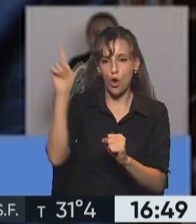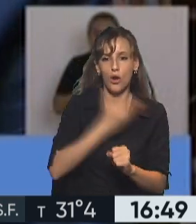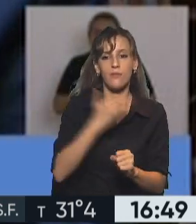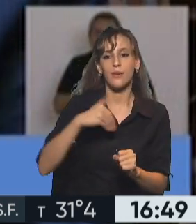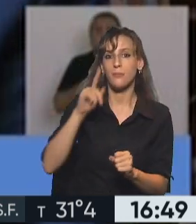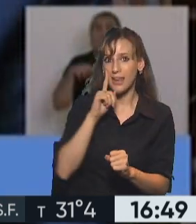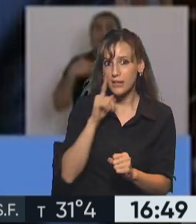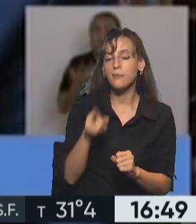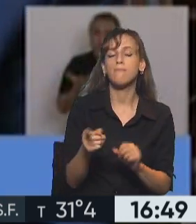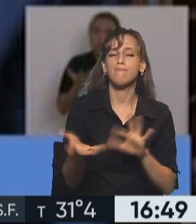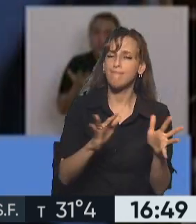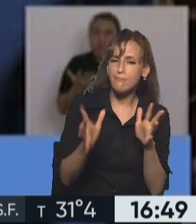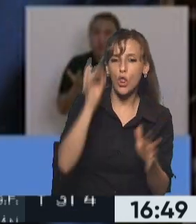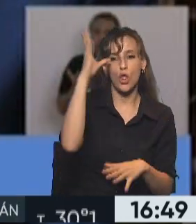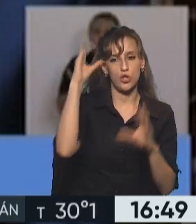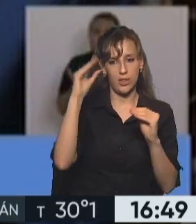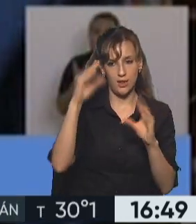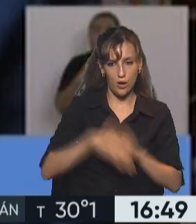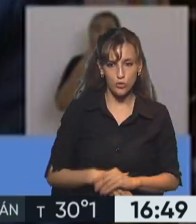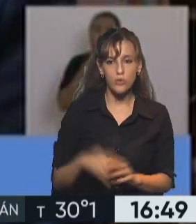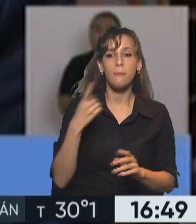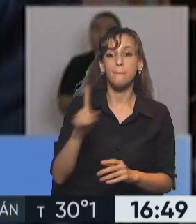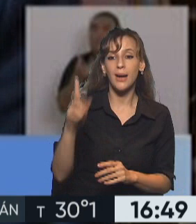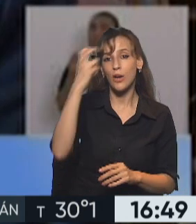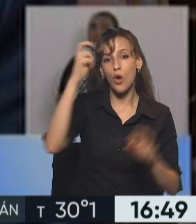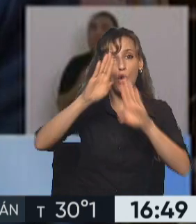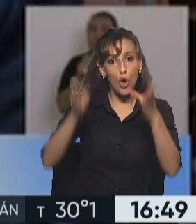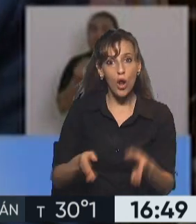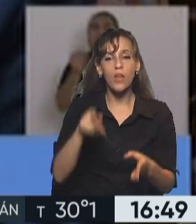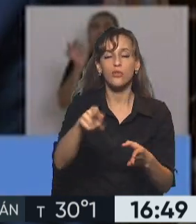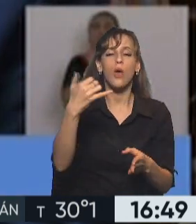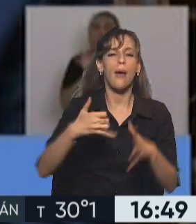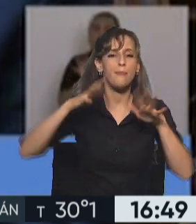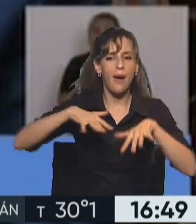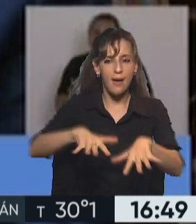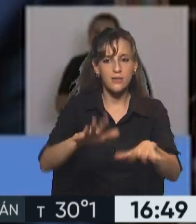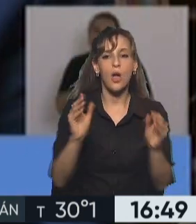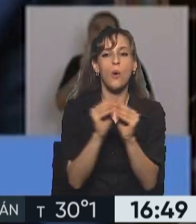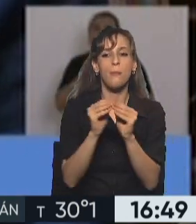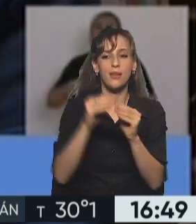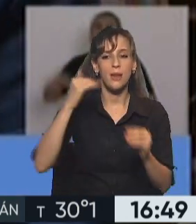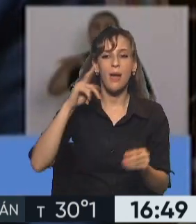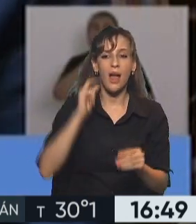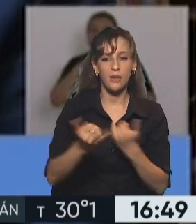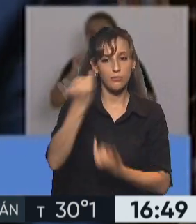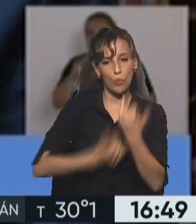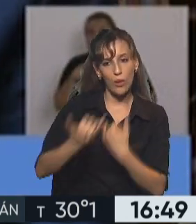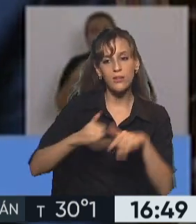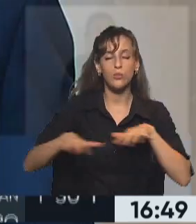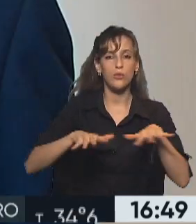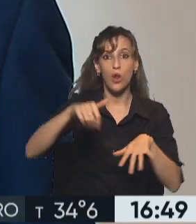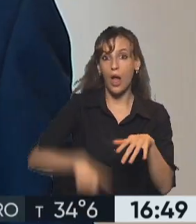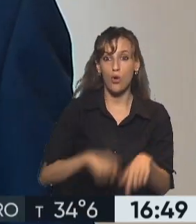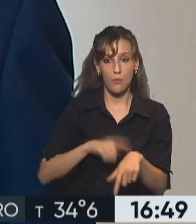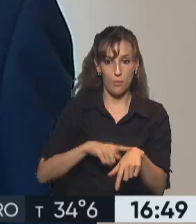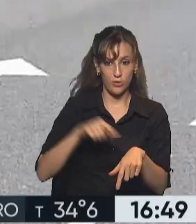alrededor de la medianoche. Pero en las inmediaciones del Congreso hay marchas, allí está nuestra compañera Magalí Aren para conocer el estado de situación en estos